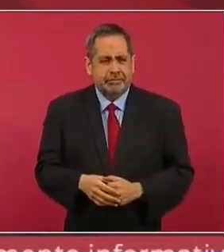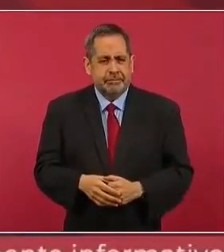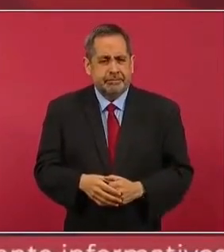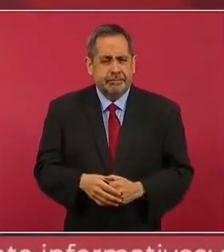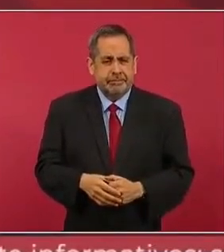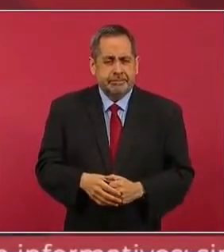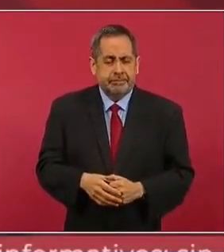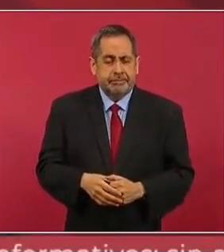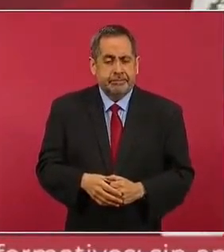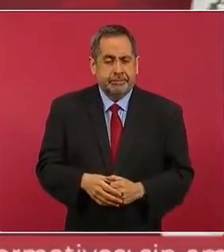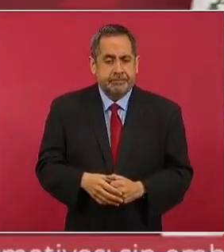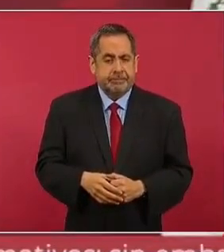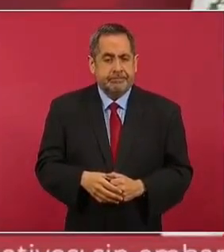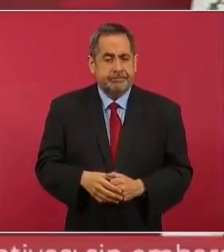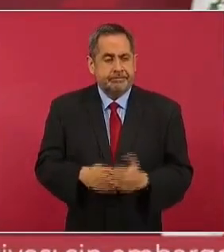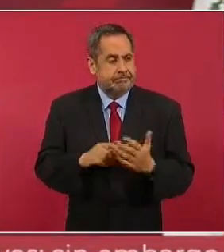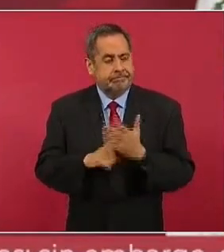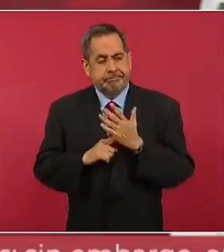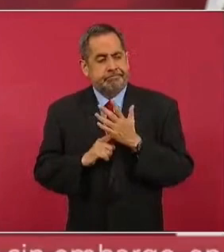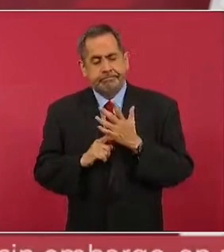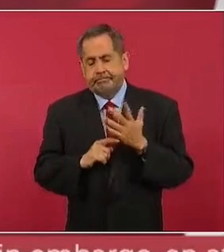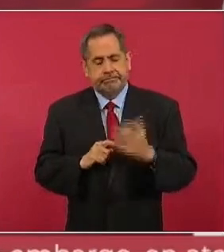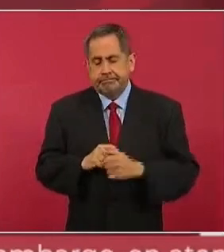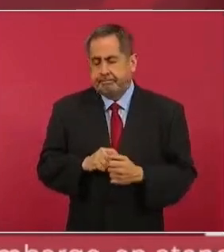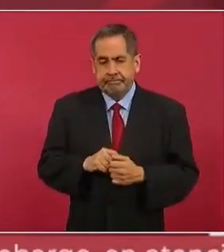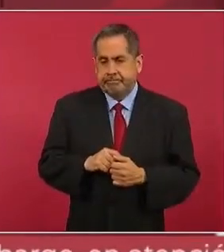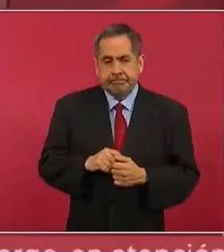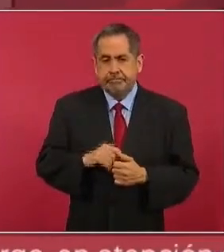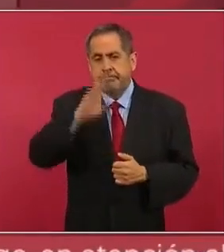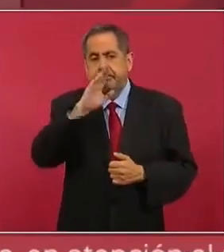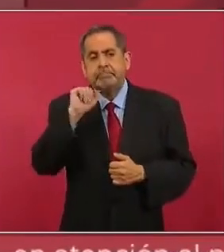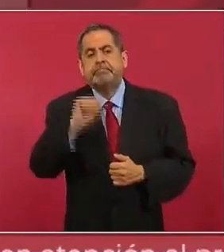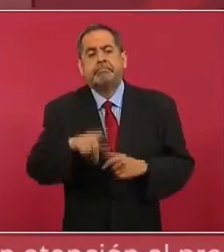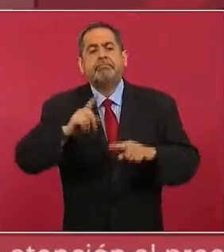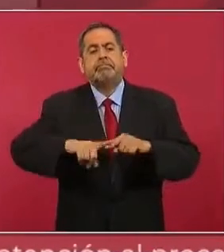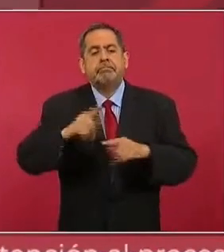y el mal ejemplo lo daba el gobierno.